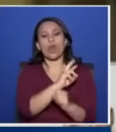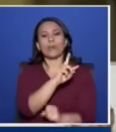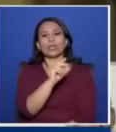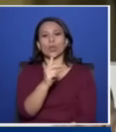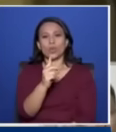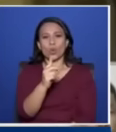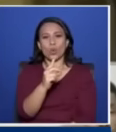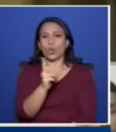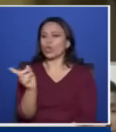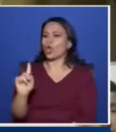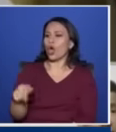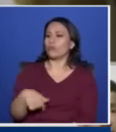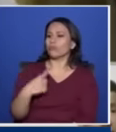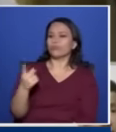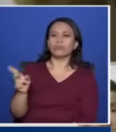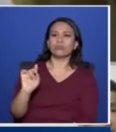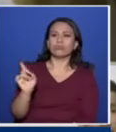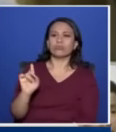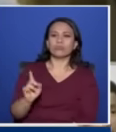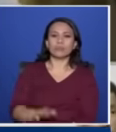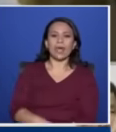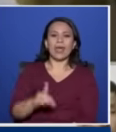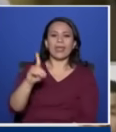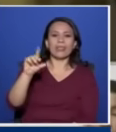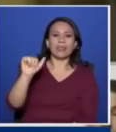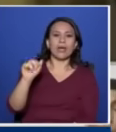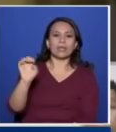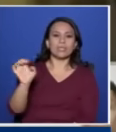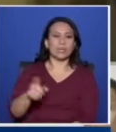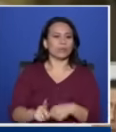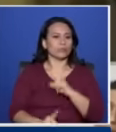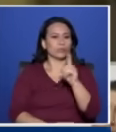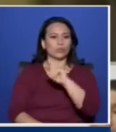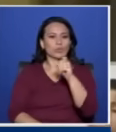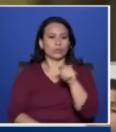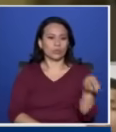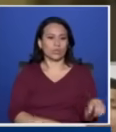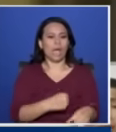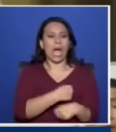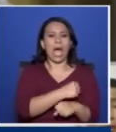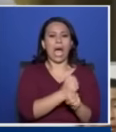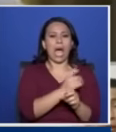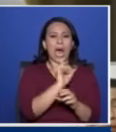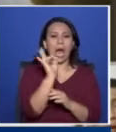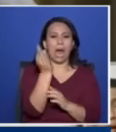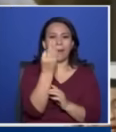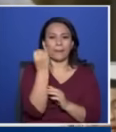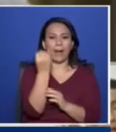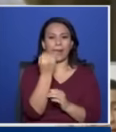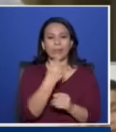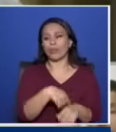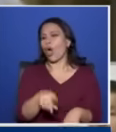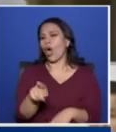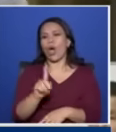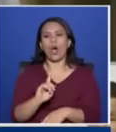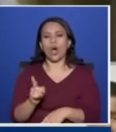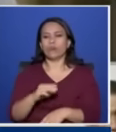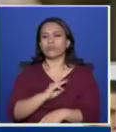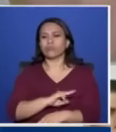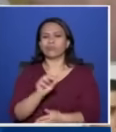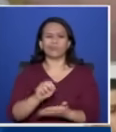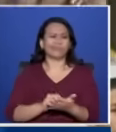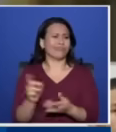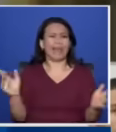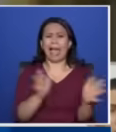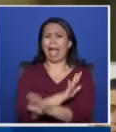Y no, el de acá es Damse. No, el de acá, Áreas Verdes. El de acá, no, ese contrato es del siglo. Entonces